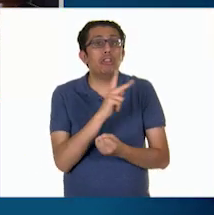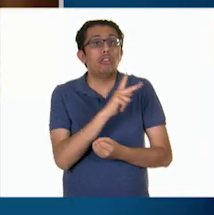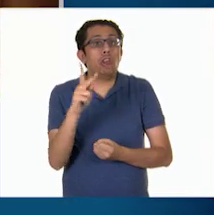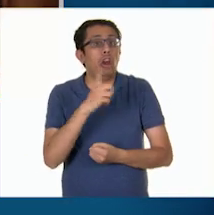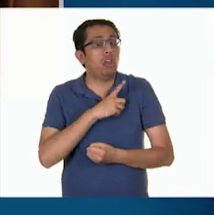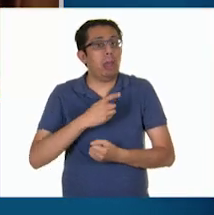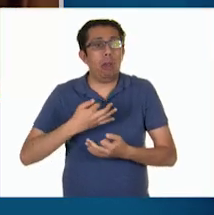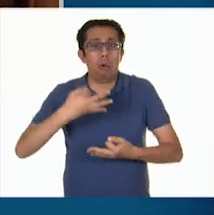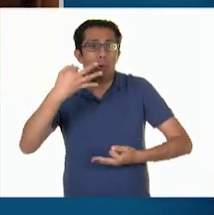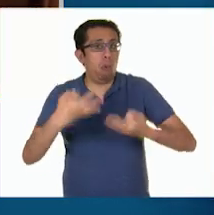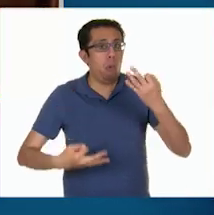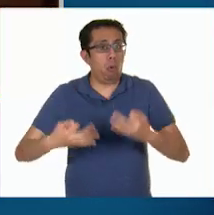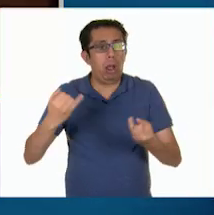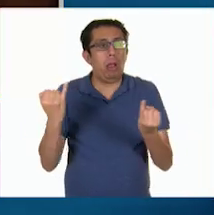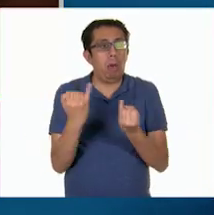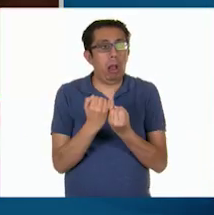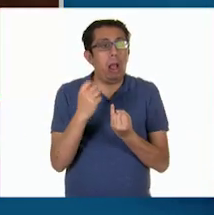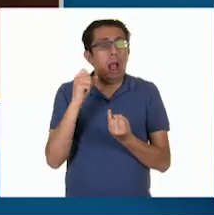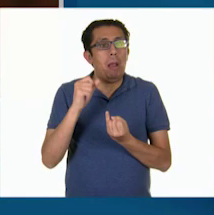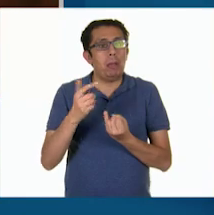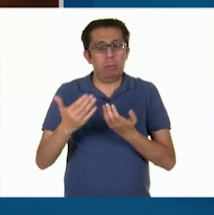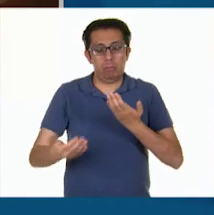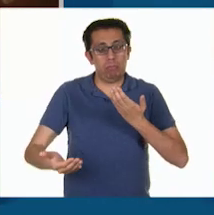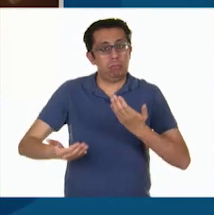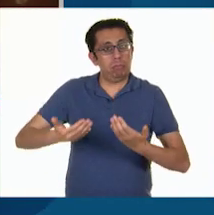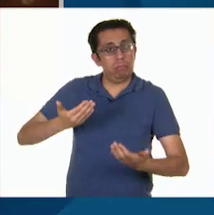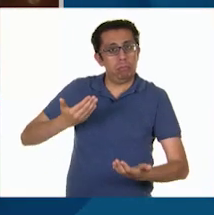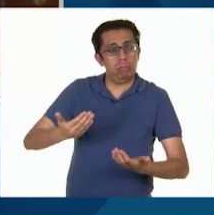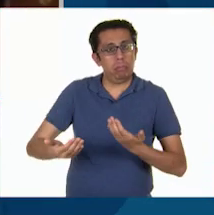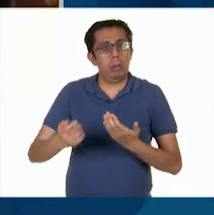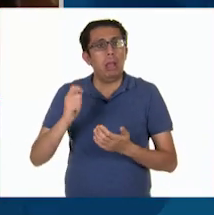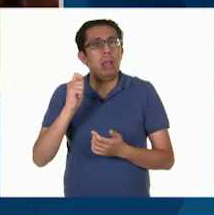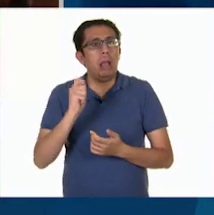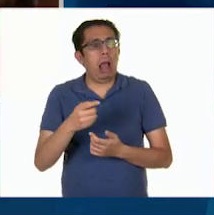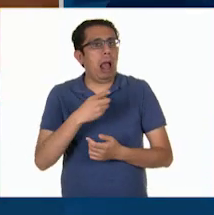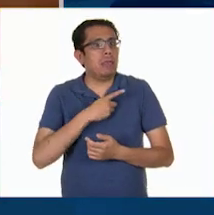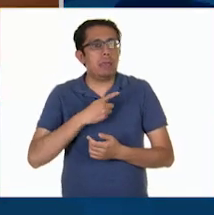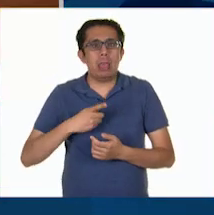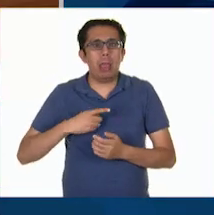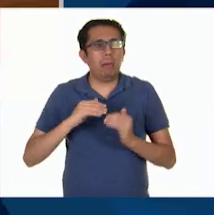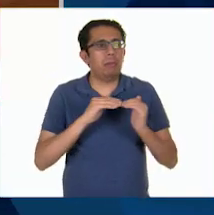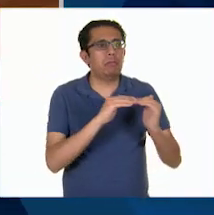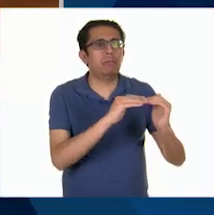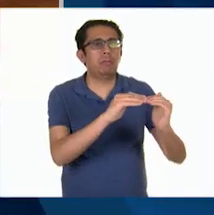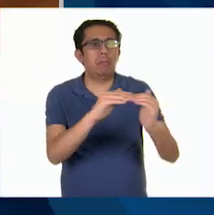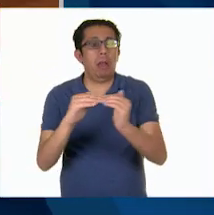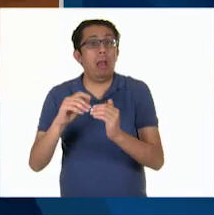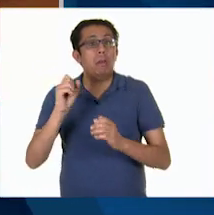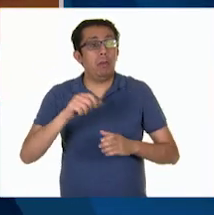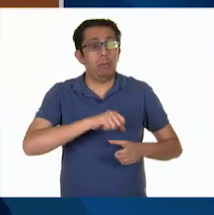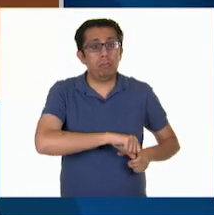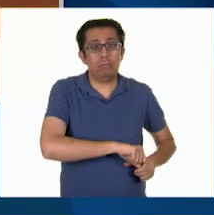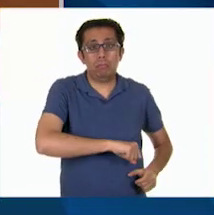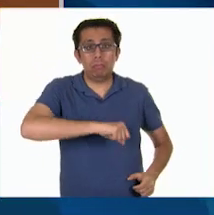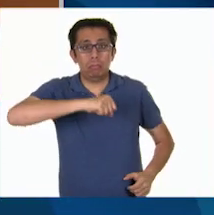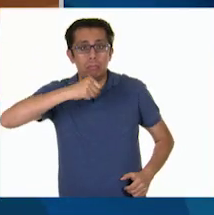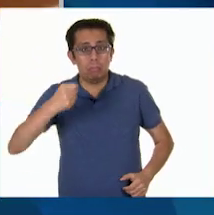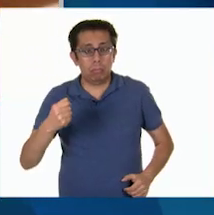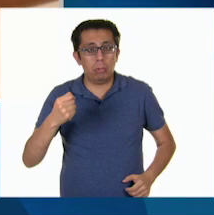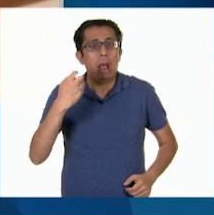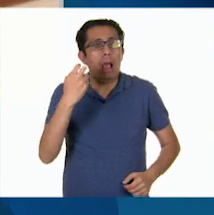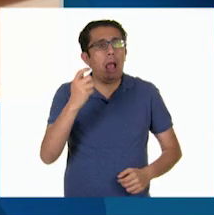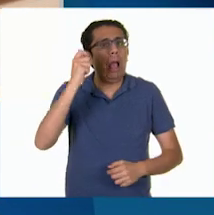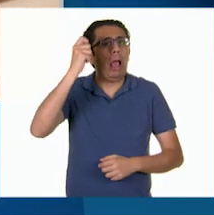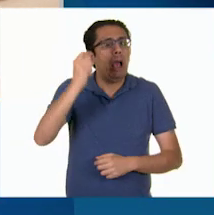igual. La balanza representa la proporcionalidad y la equidad. La espada que sostiene en su mano derecha, por